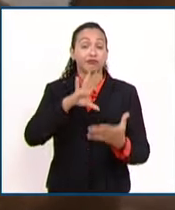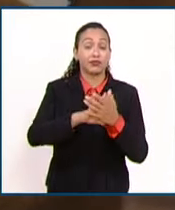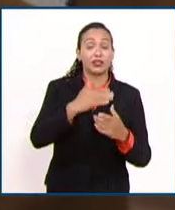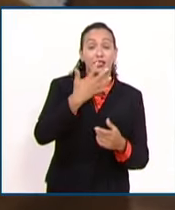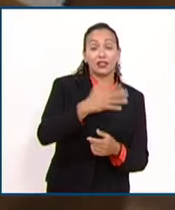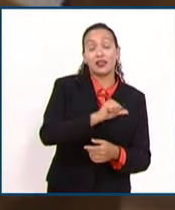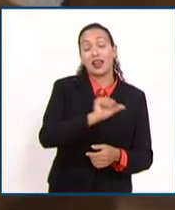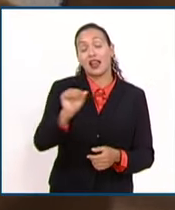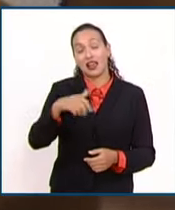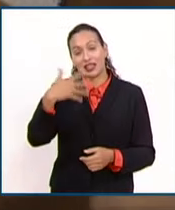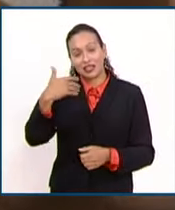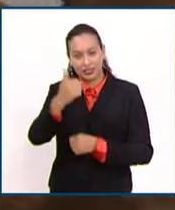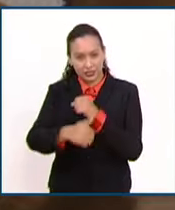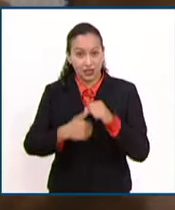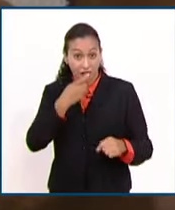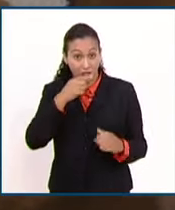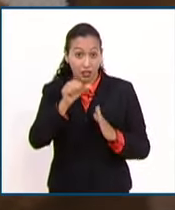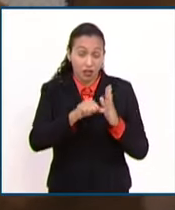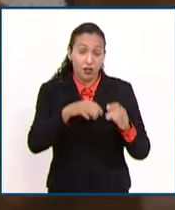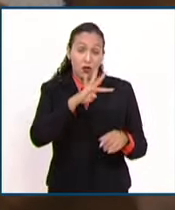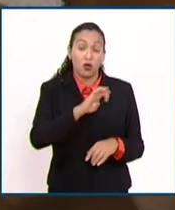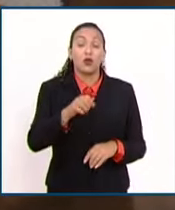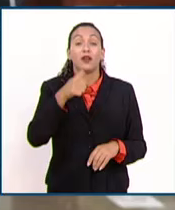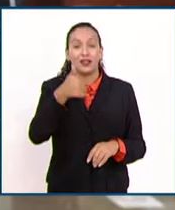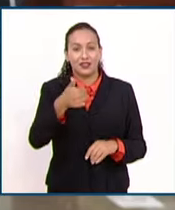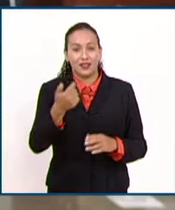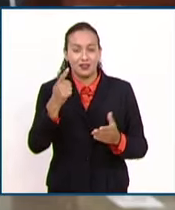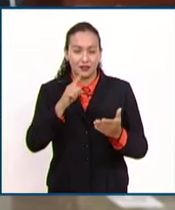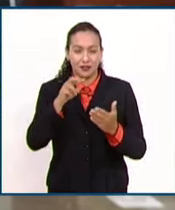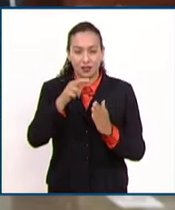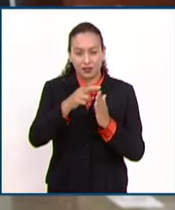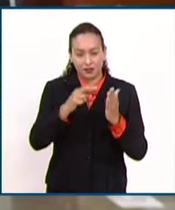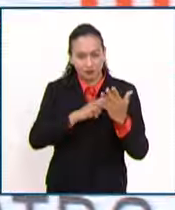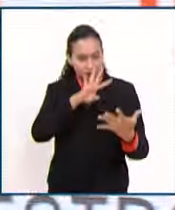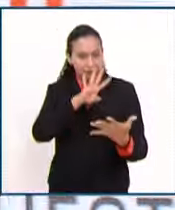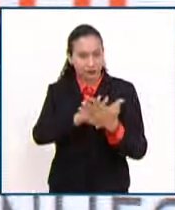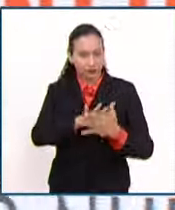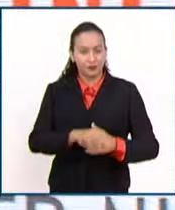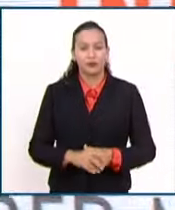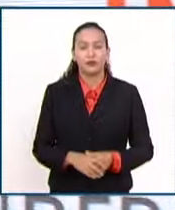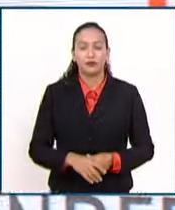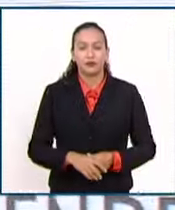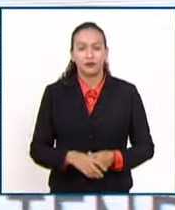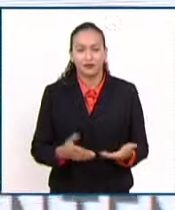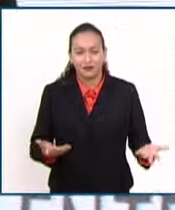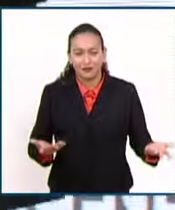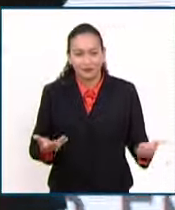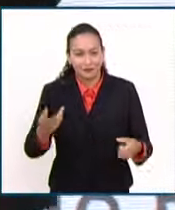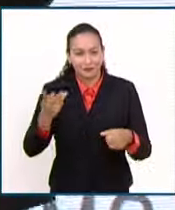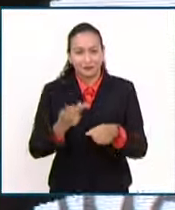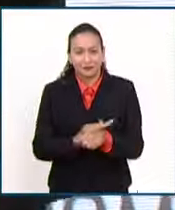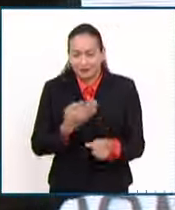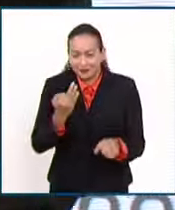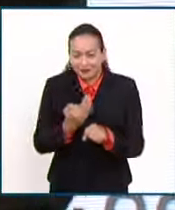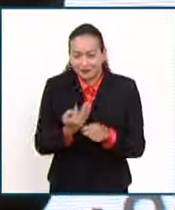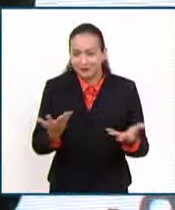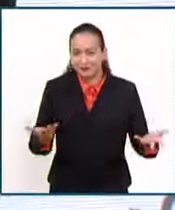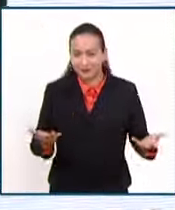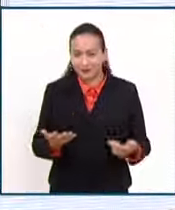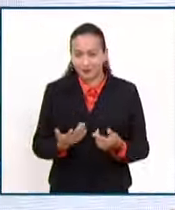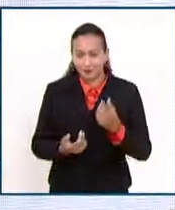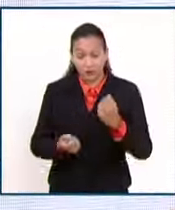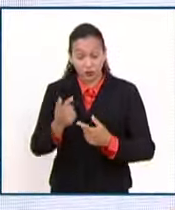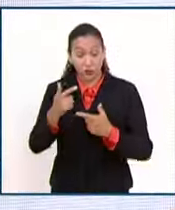años, de acuerdo con el artículo 406 del Código Penal Federal. Entonces, ¿qué sucede en la realidad? Que los